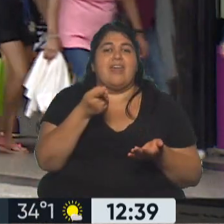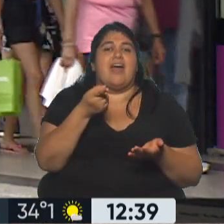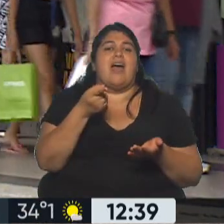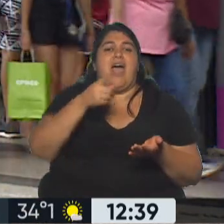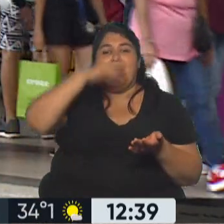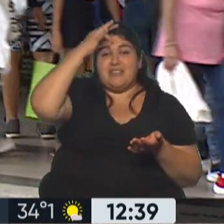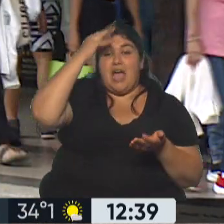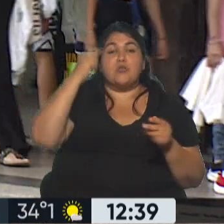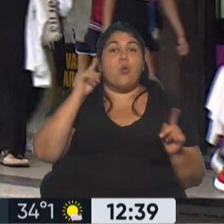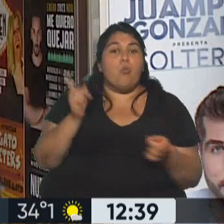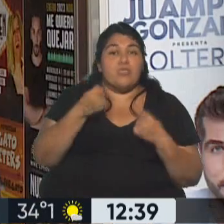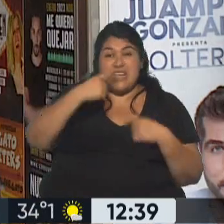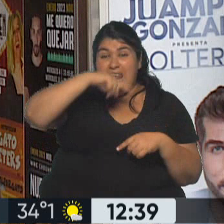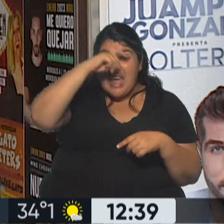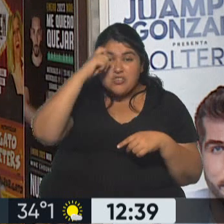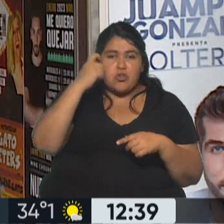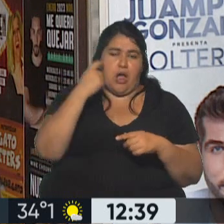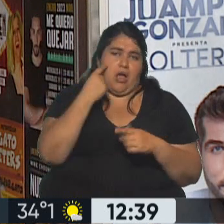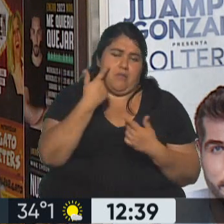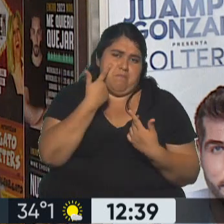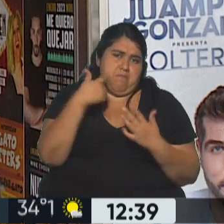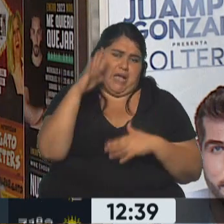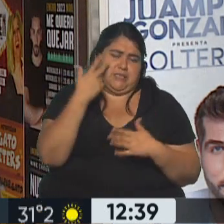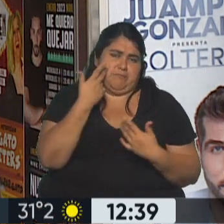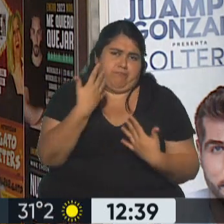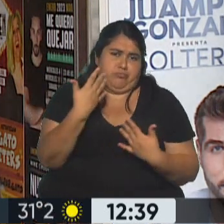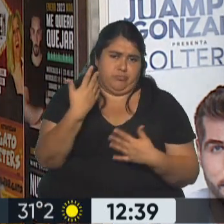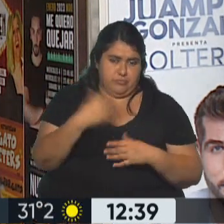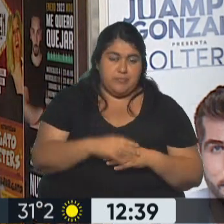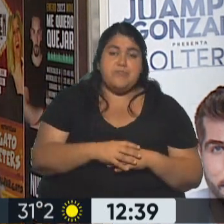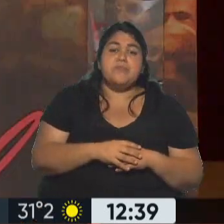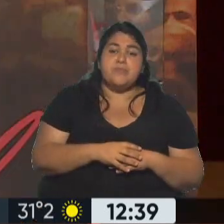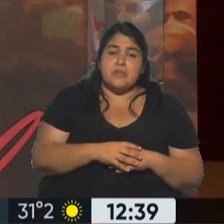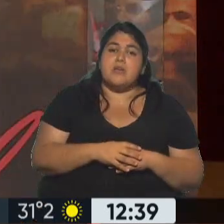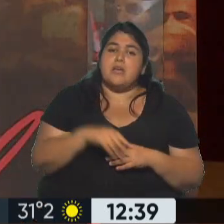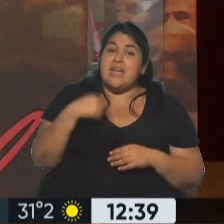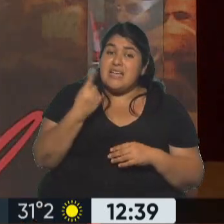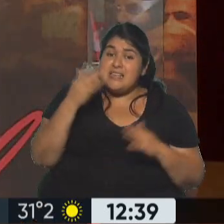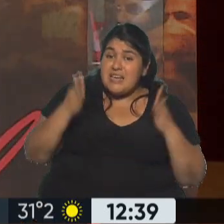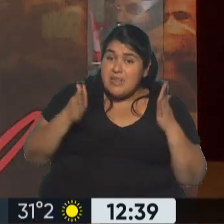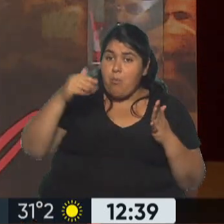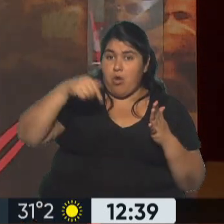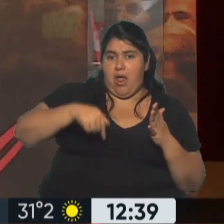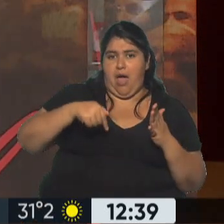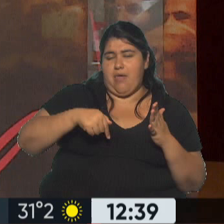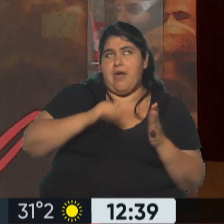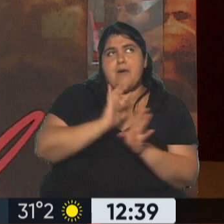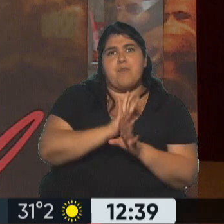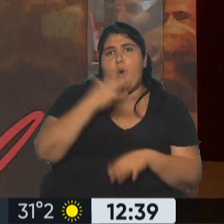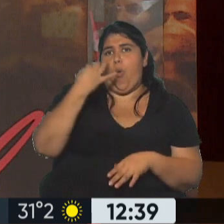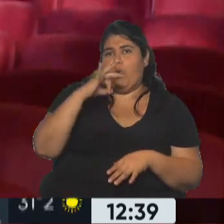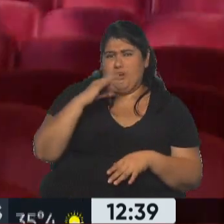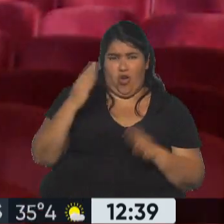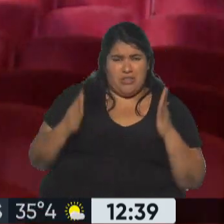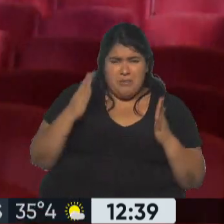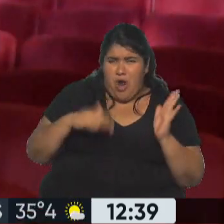teatro musical nacional, más que ninguna, y porque estamos viviendo un suceso que es irrepetible. Creo que es la temporada